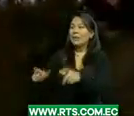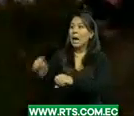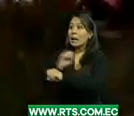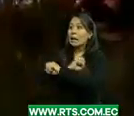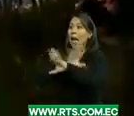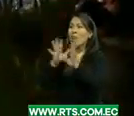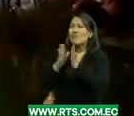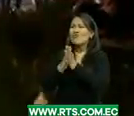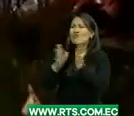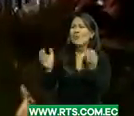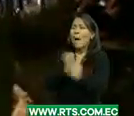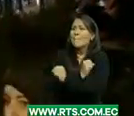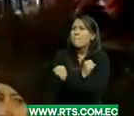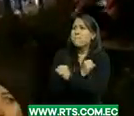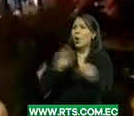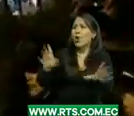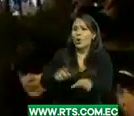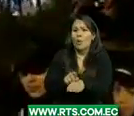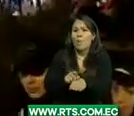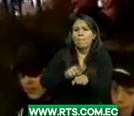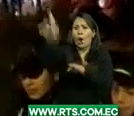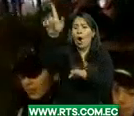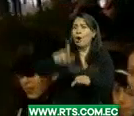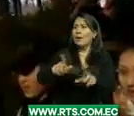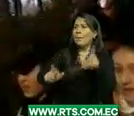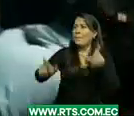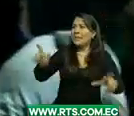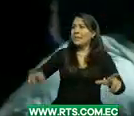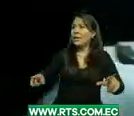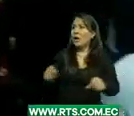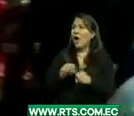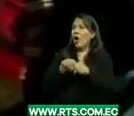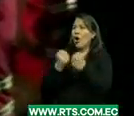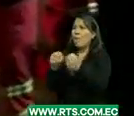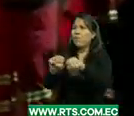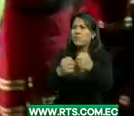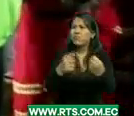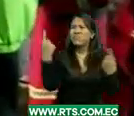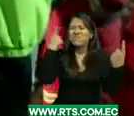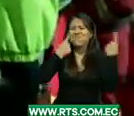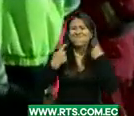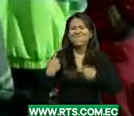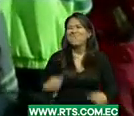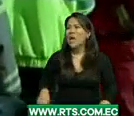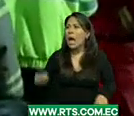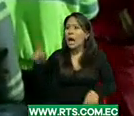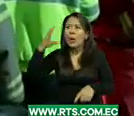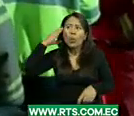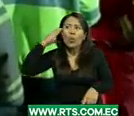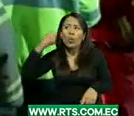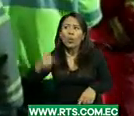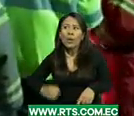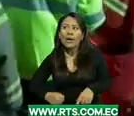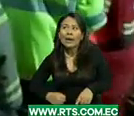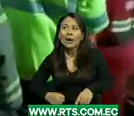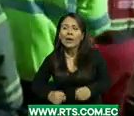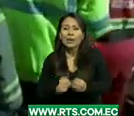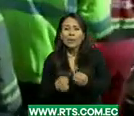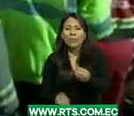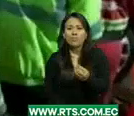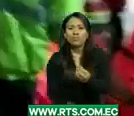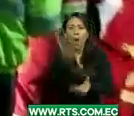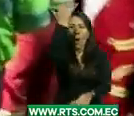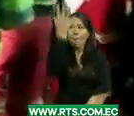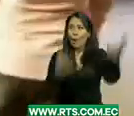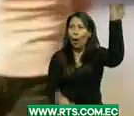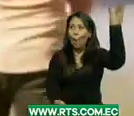claro la magnitud de la explosión de una bazuca o mortero, donde los organizadores de las fiestas del sector de Punta Corral de la ciudad de Cuenca colocaron la pólvora para